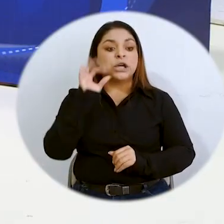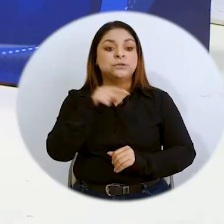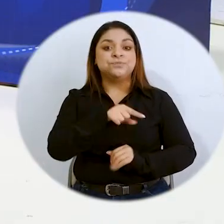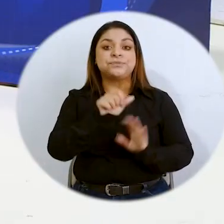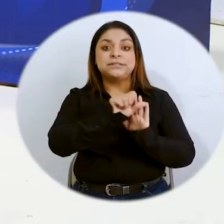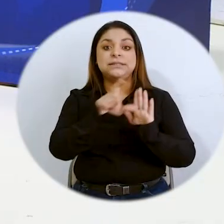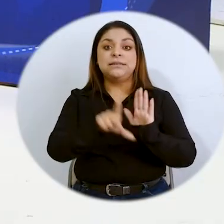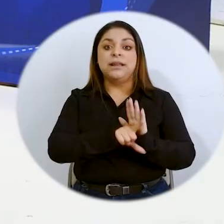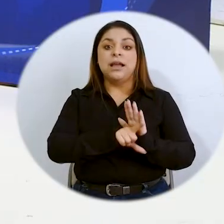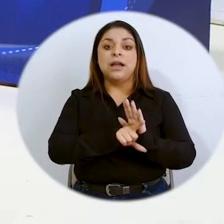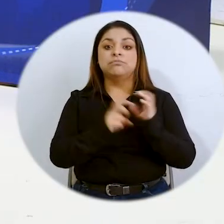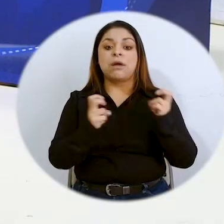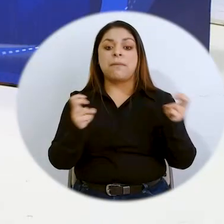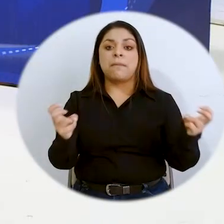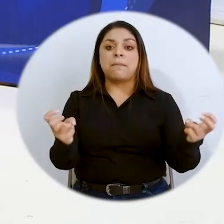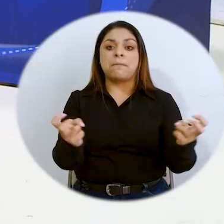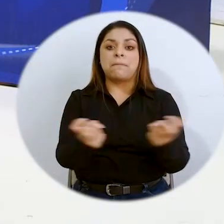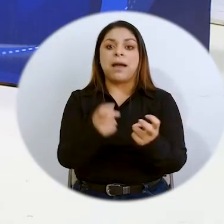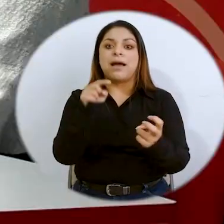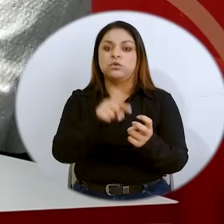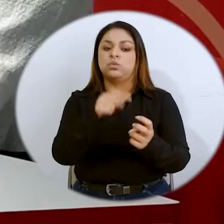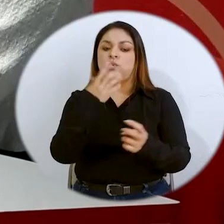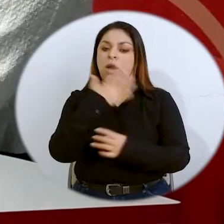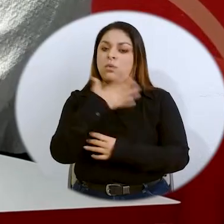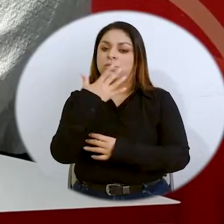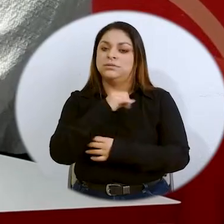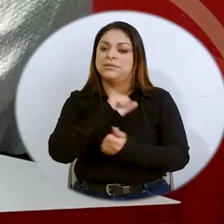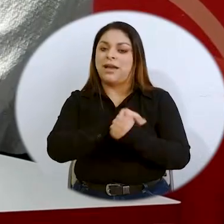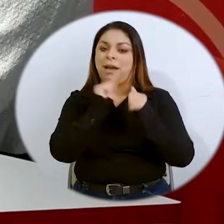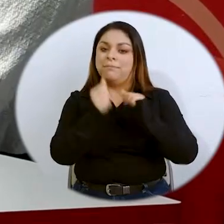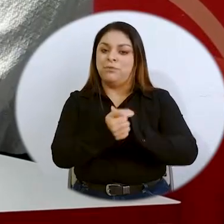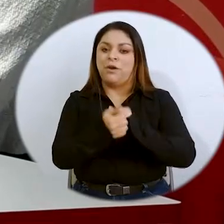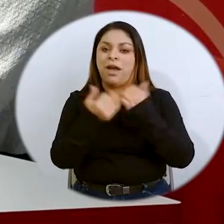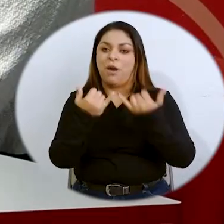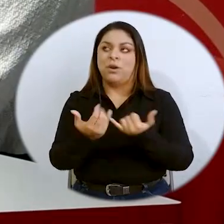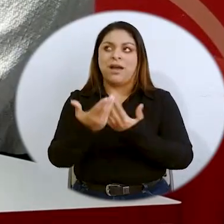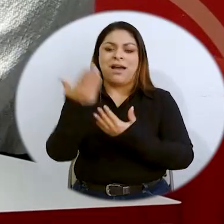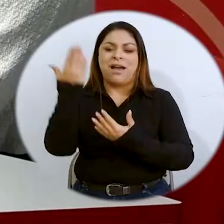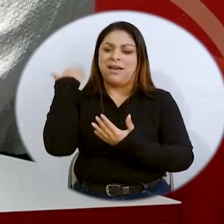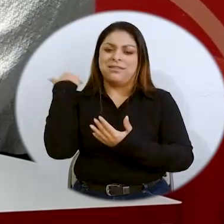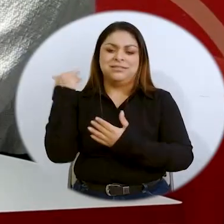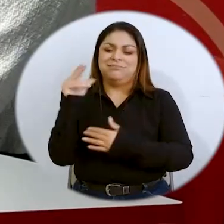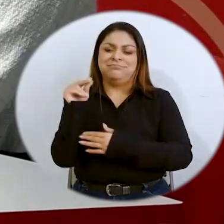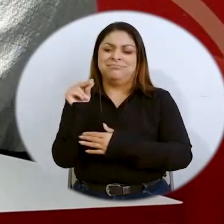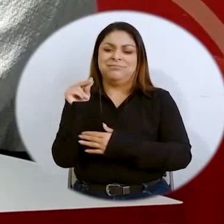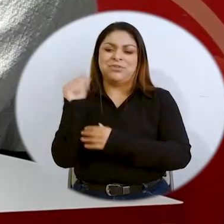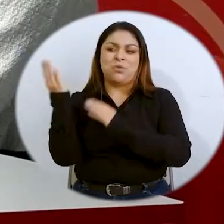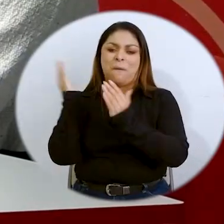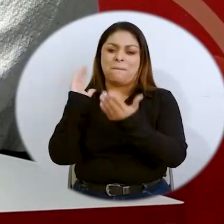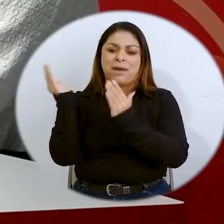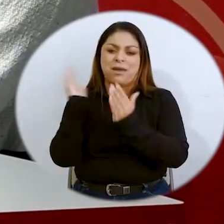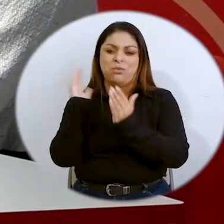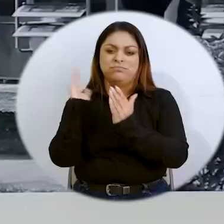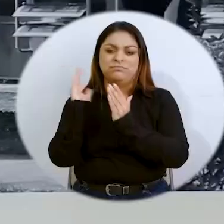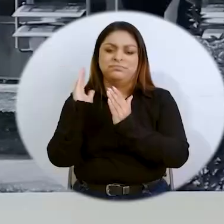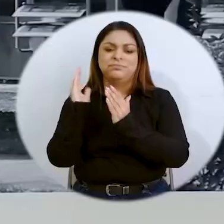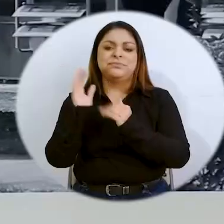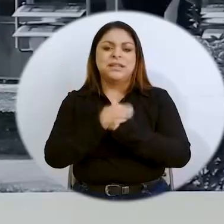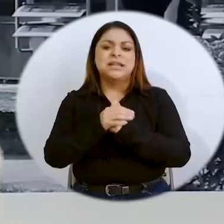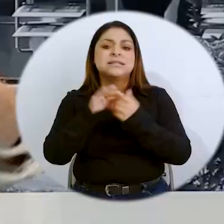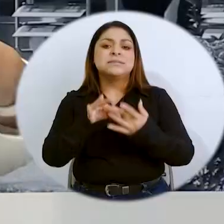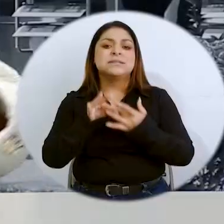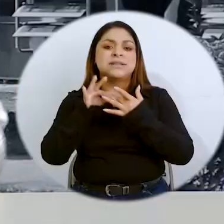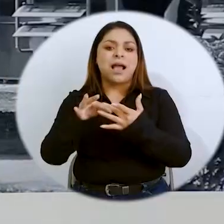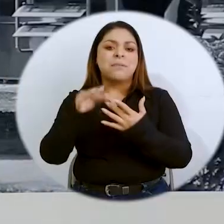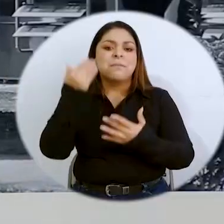ha sido como el cambio que observamos más fuerte con respecto a los últimos periodos electorales,